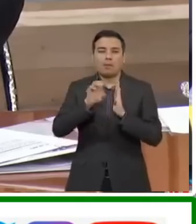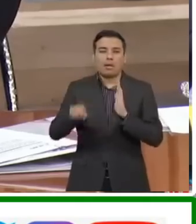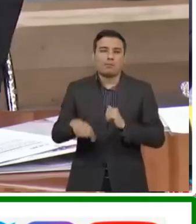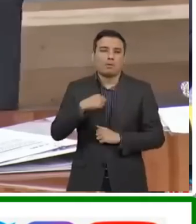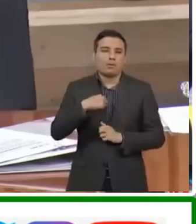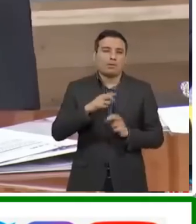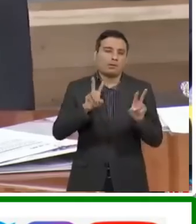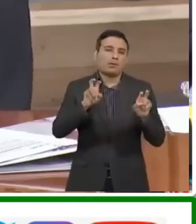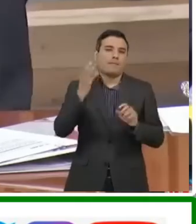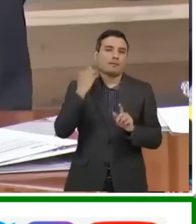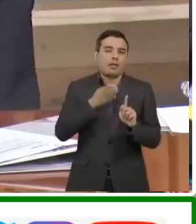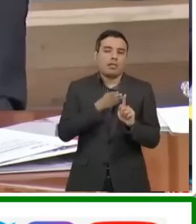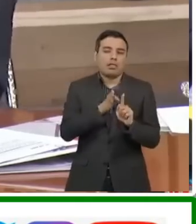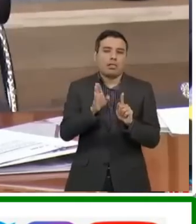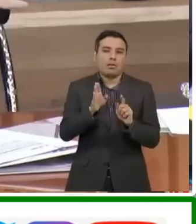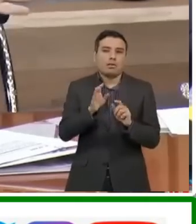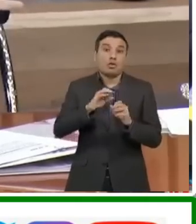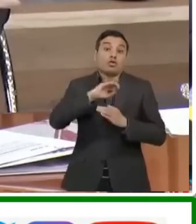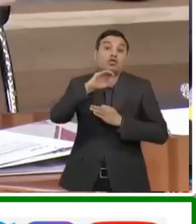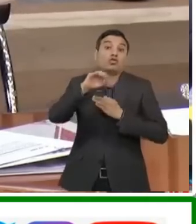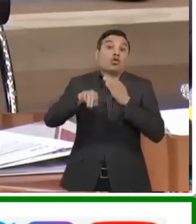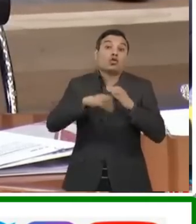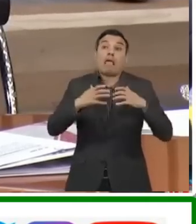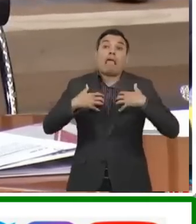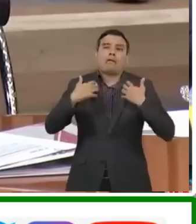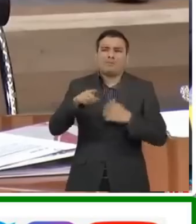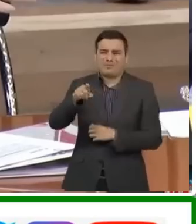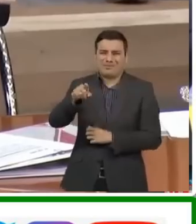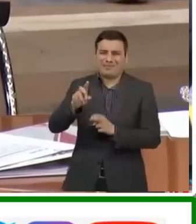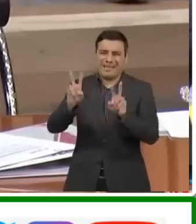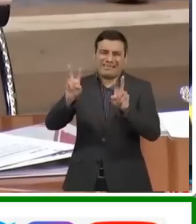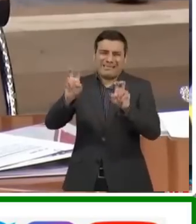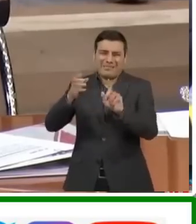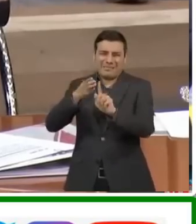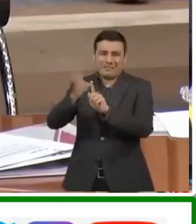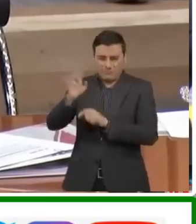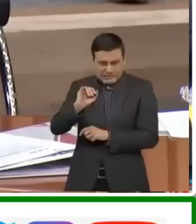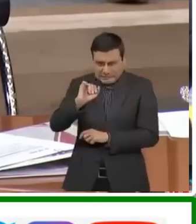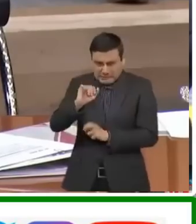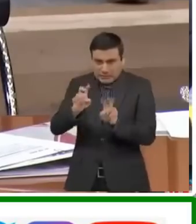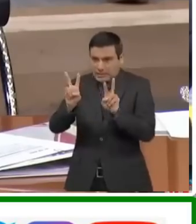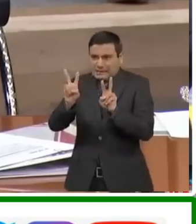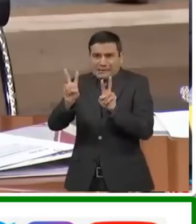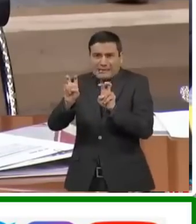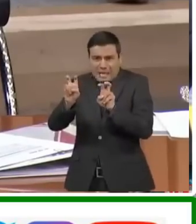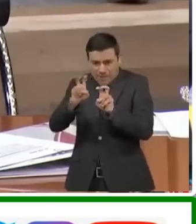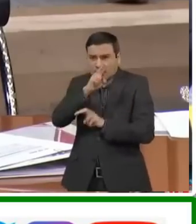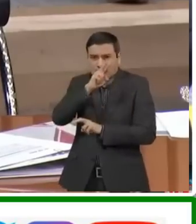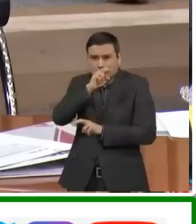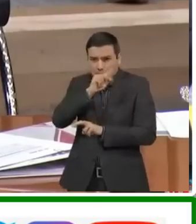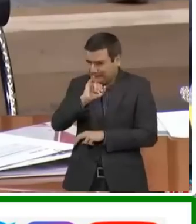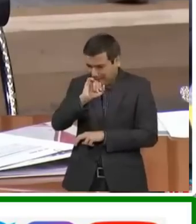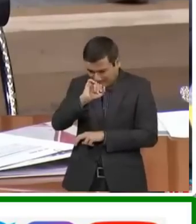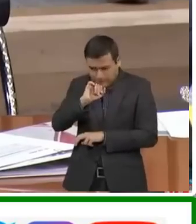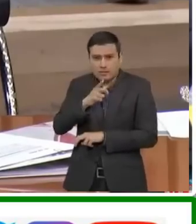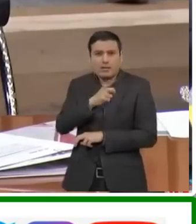techo. Y ahora que se salió todo el tiempo el tema, porque lo que él planteó es un tema preocupante. Yo diría que se tiene que discutir en algún momento en